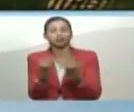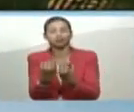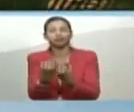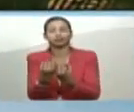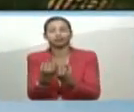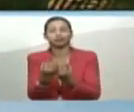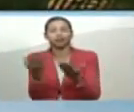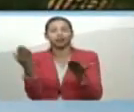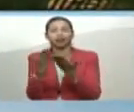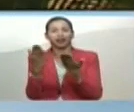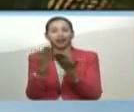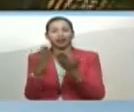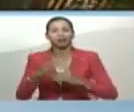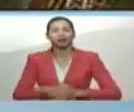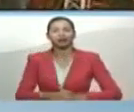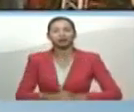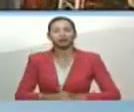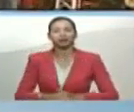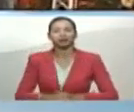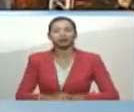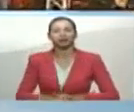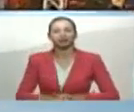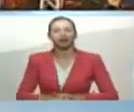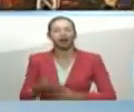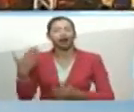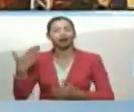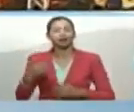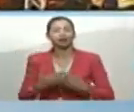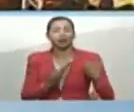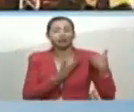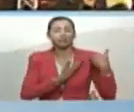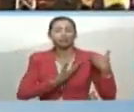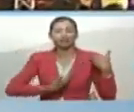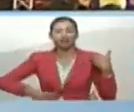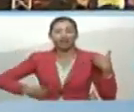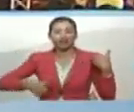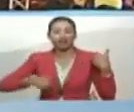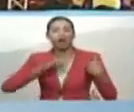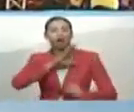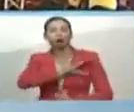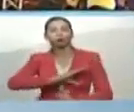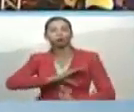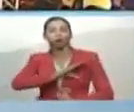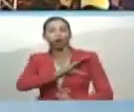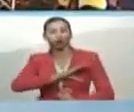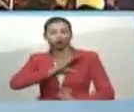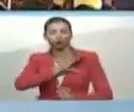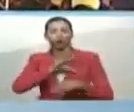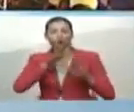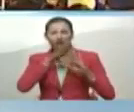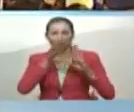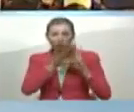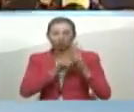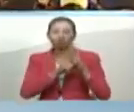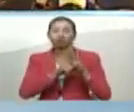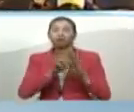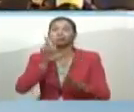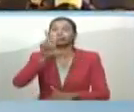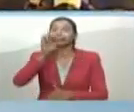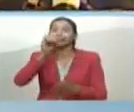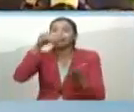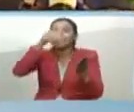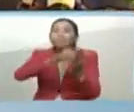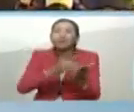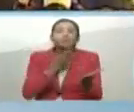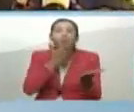Historia, quedaba la presidencia de la Comisión Constitucional de la Constituyente, 30.000 propuestas.